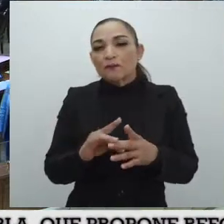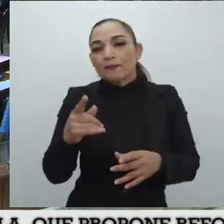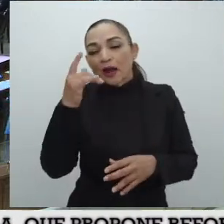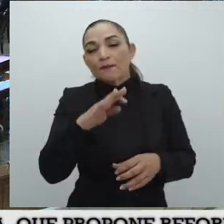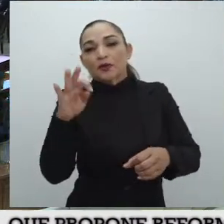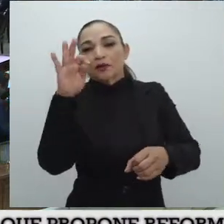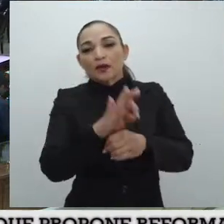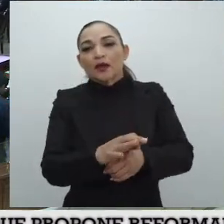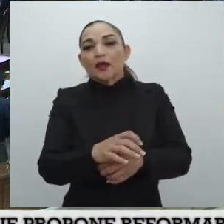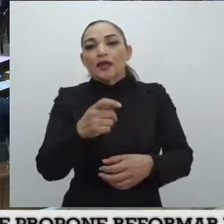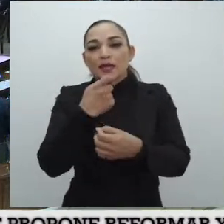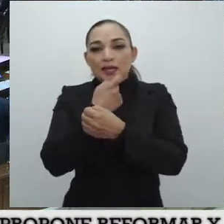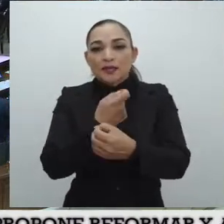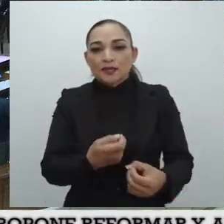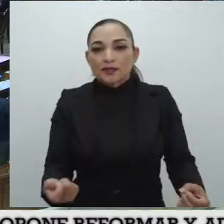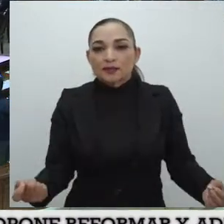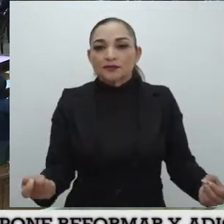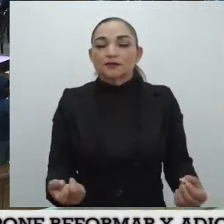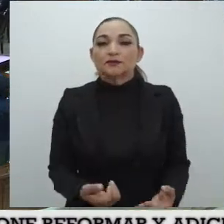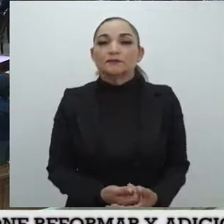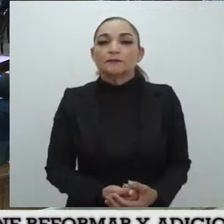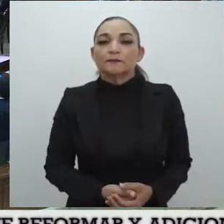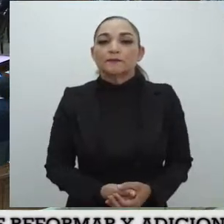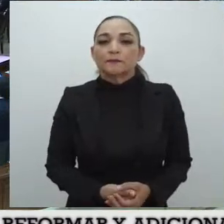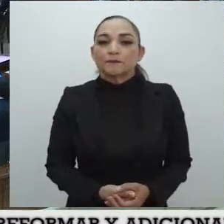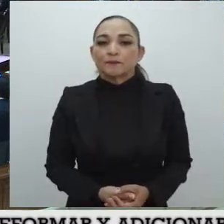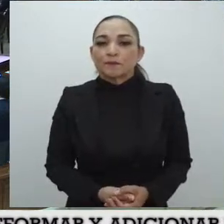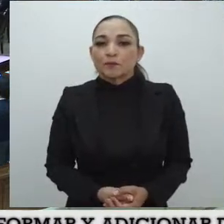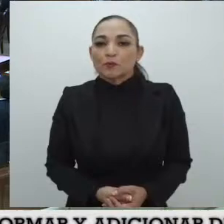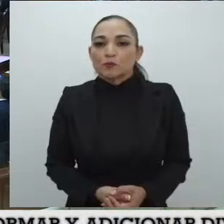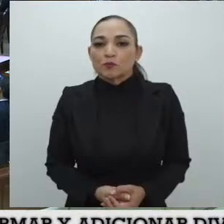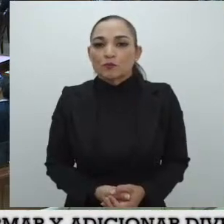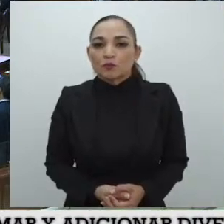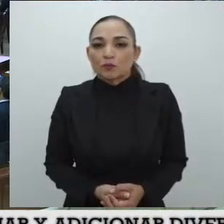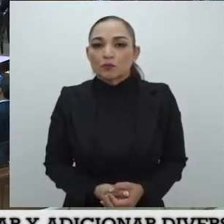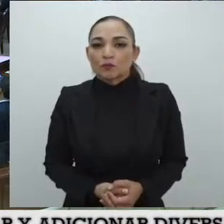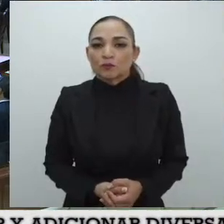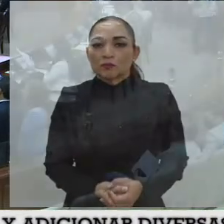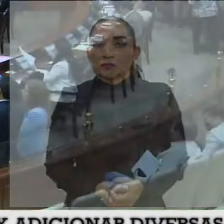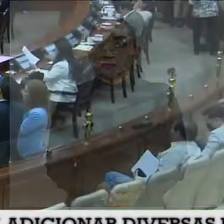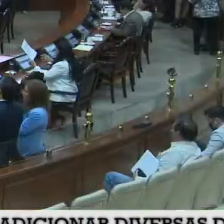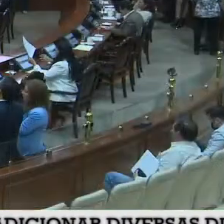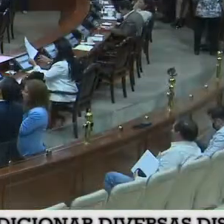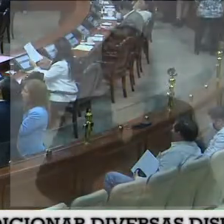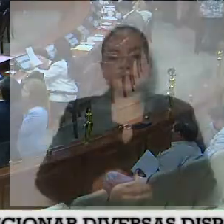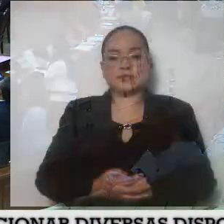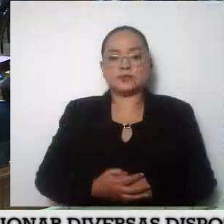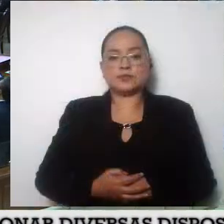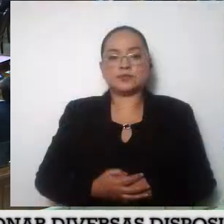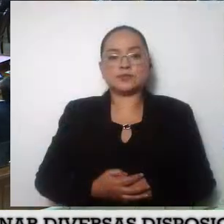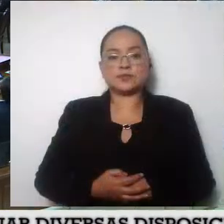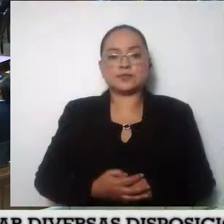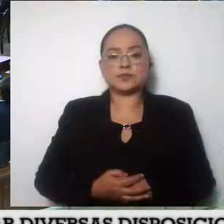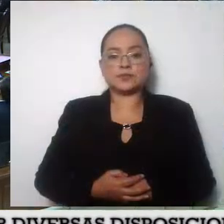cual representaría la inclusión y las perspectivas a normas de carácter fundamental e instrumental que vigilen las condiciones